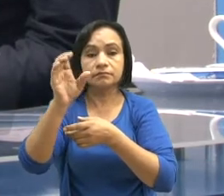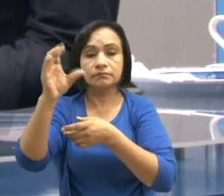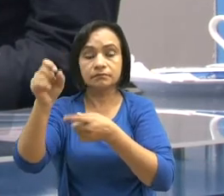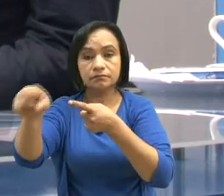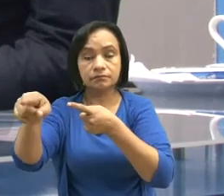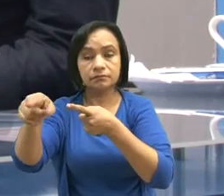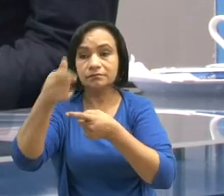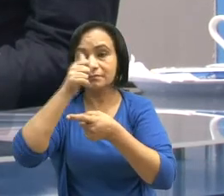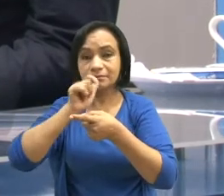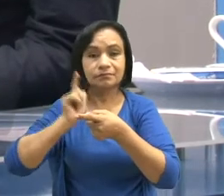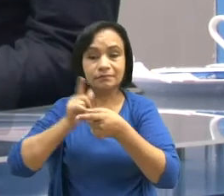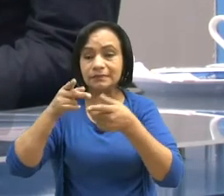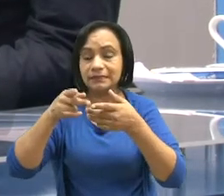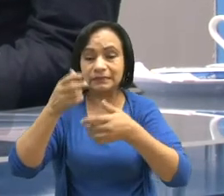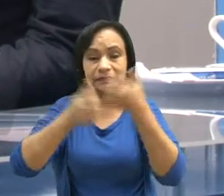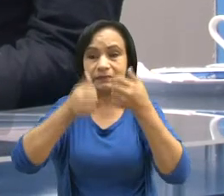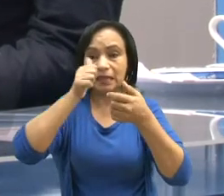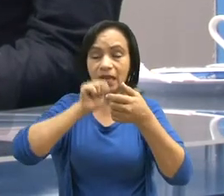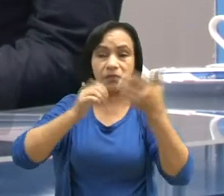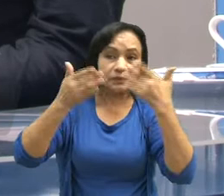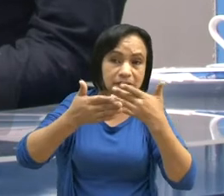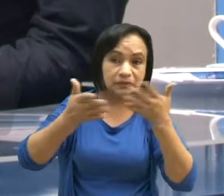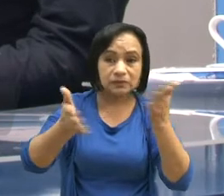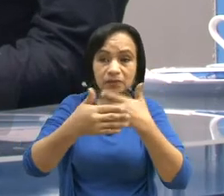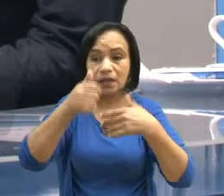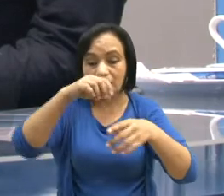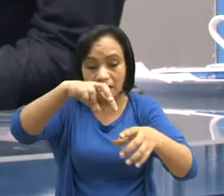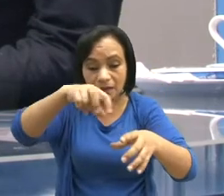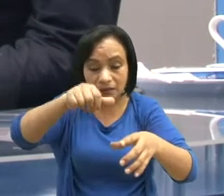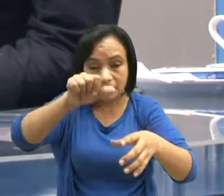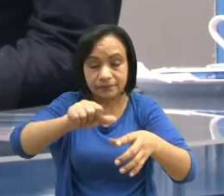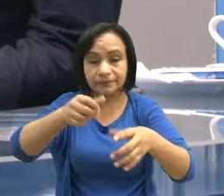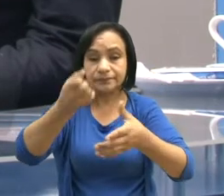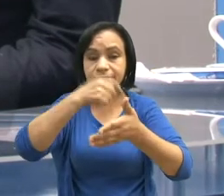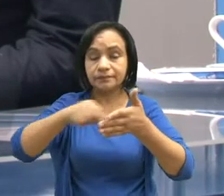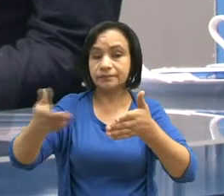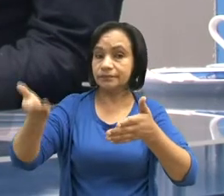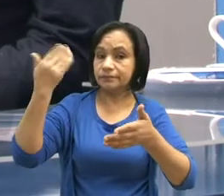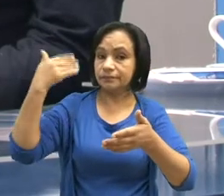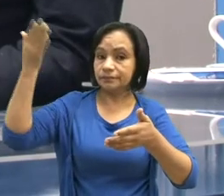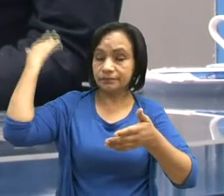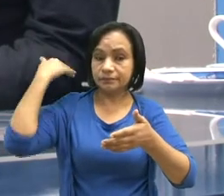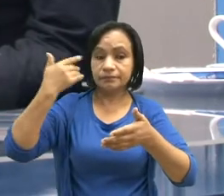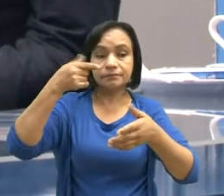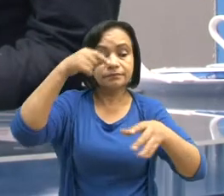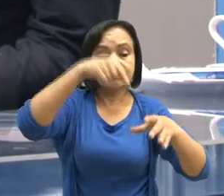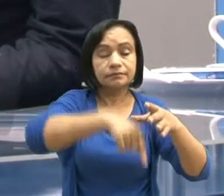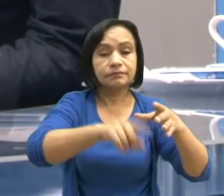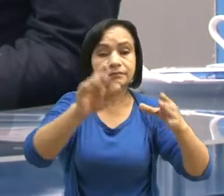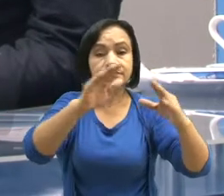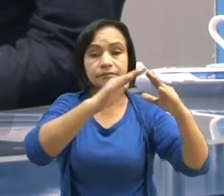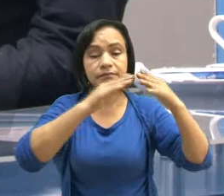pero que tienen horarios muy deficitarios, y así sucesivamente. La semana pasada iniciamos la perforación de un pozo en